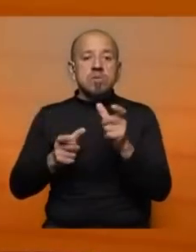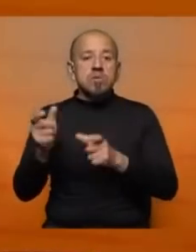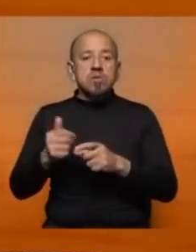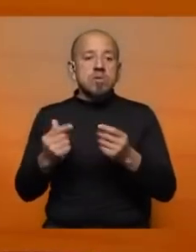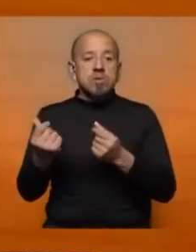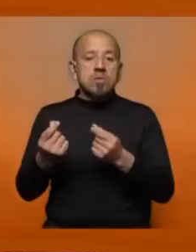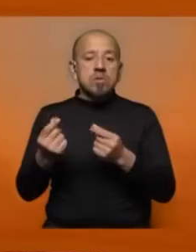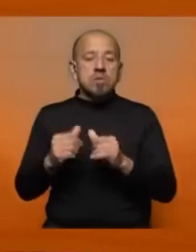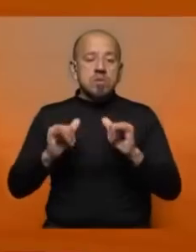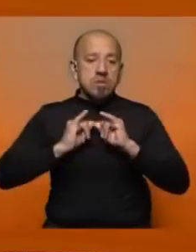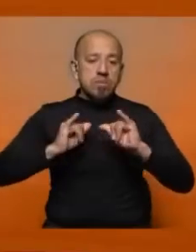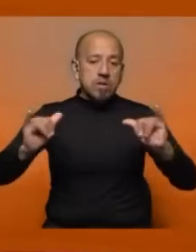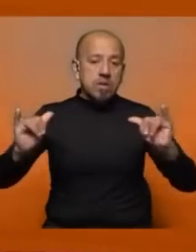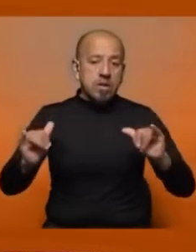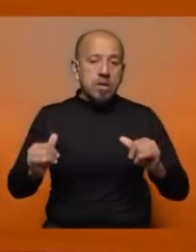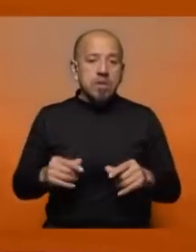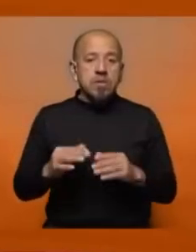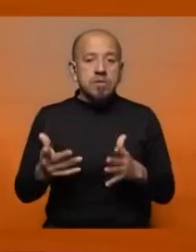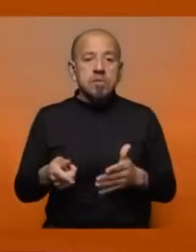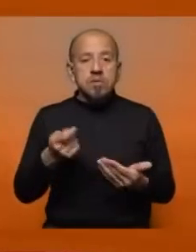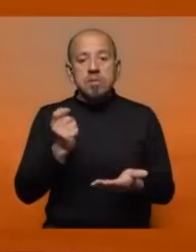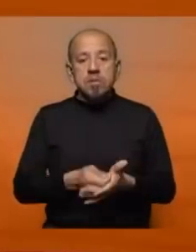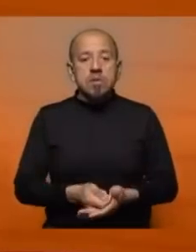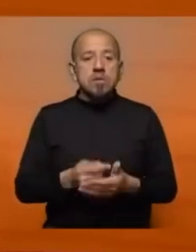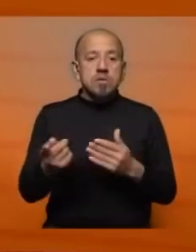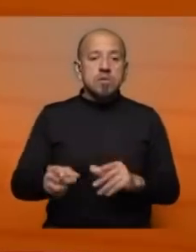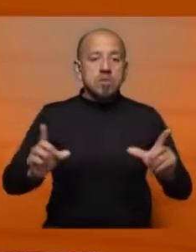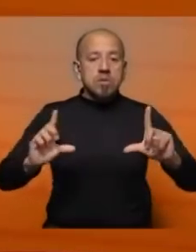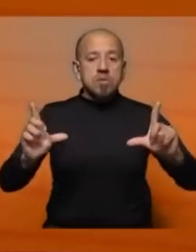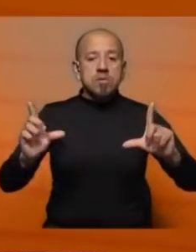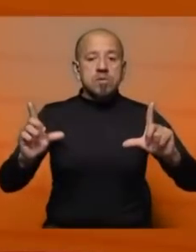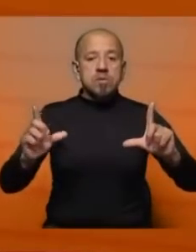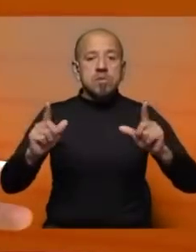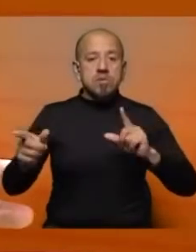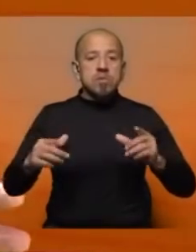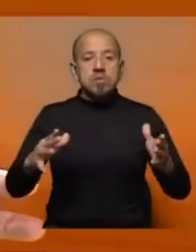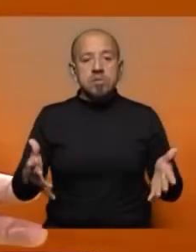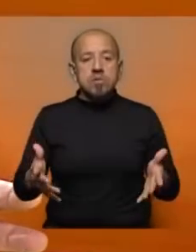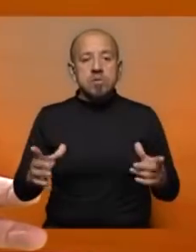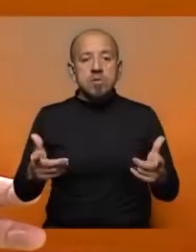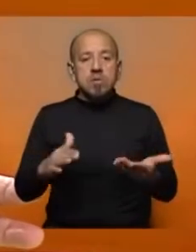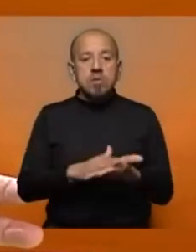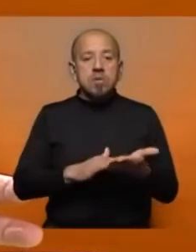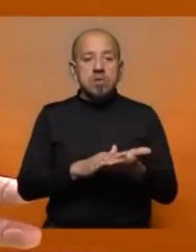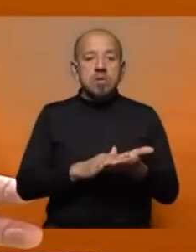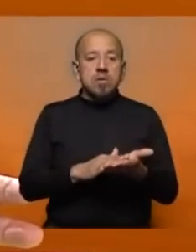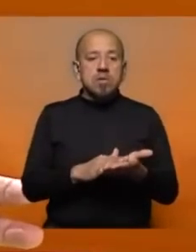y financia campañas sea con dinero sea con minutos de televisión eso está regulado en algún lado